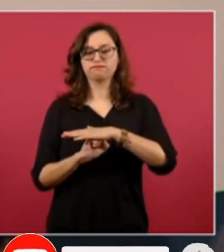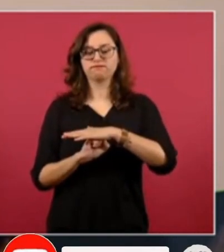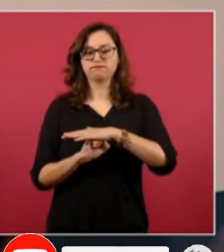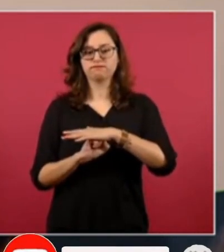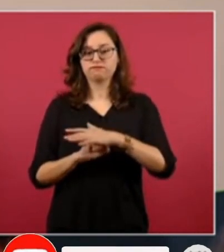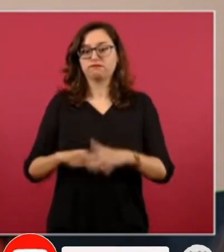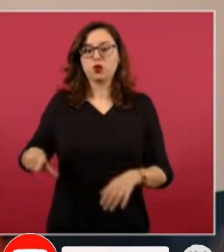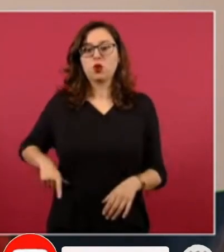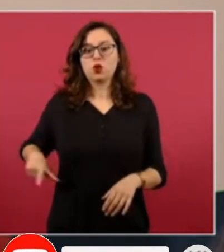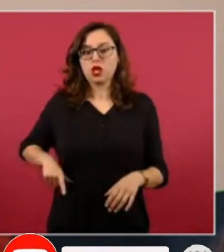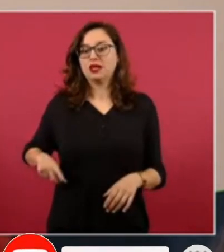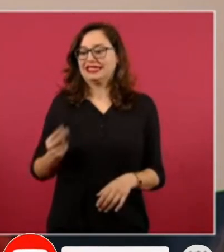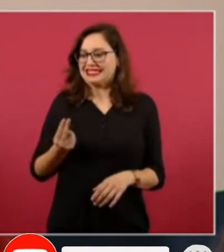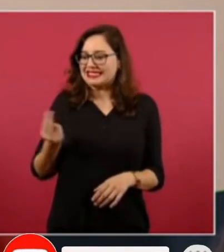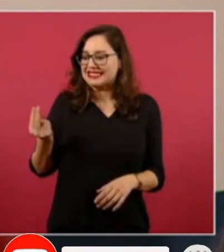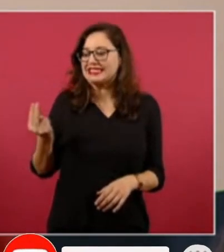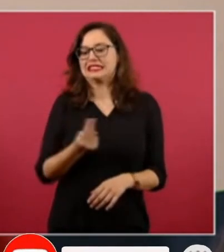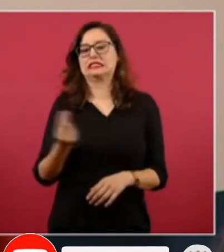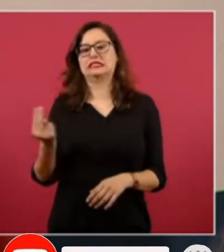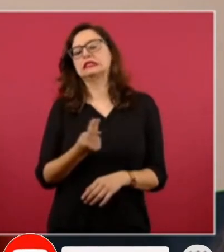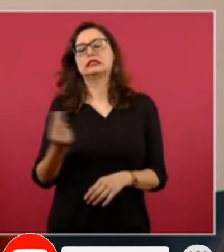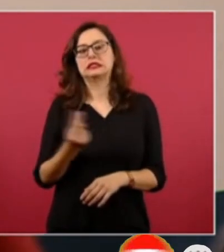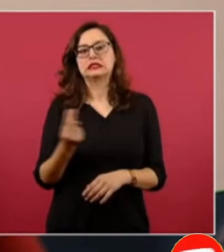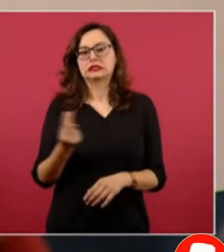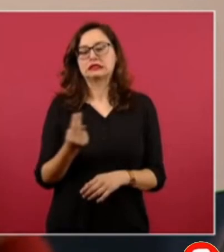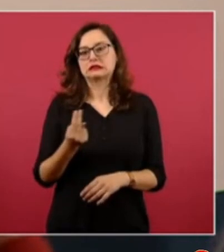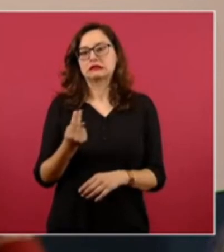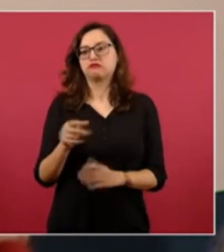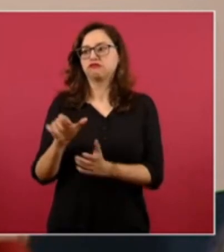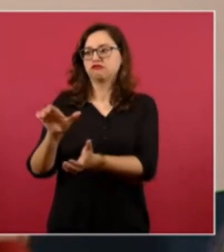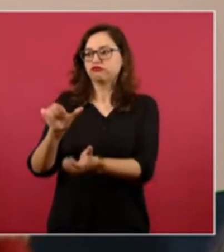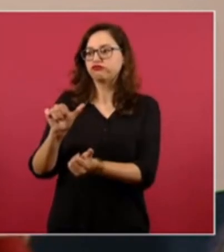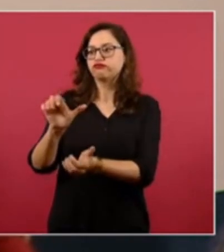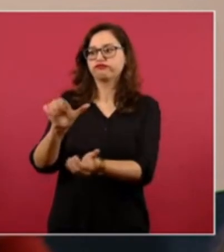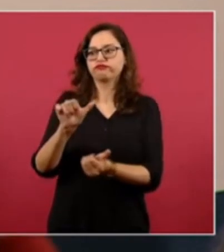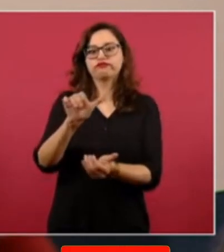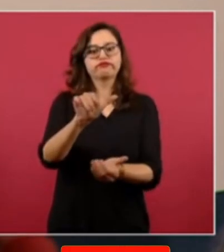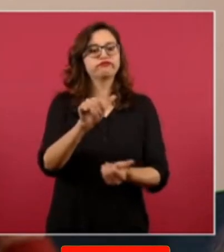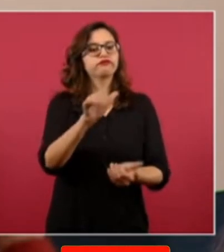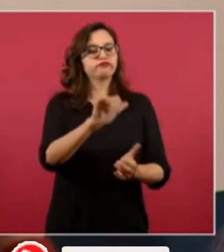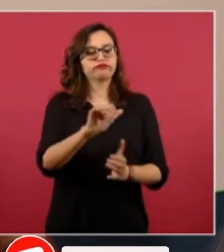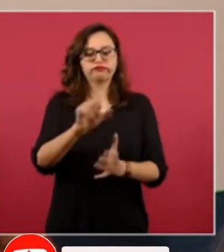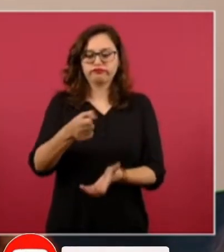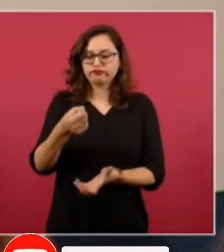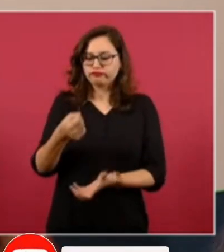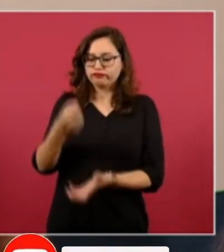para que se tengan los fondos, los recursos, el